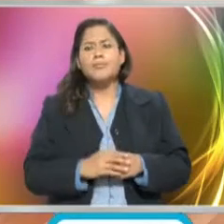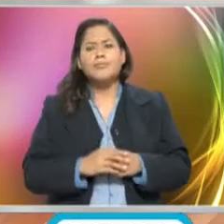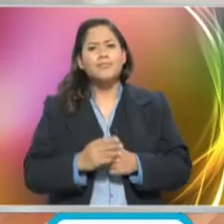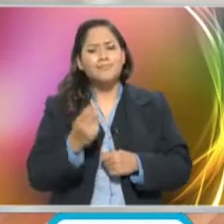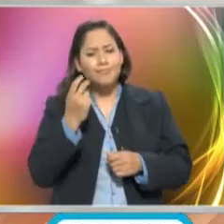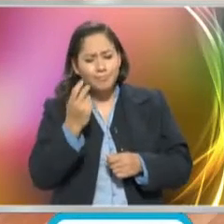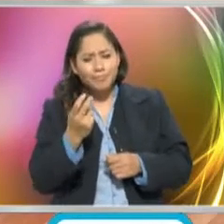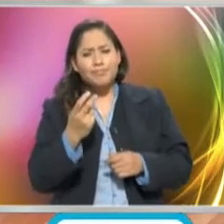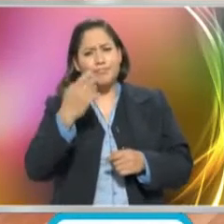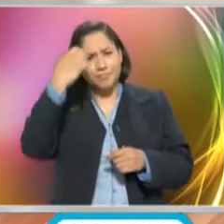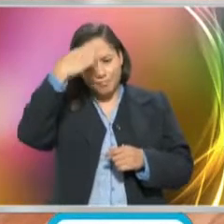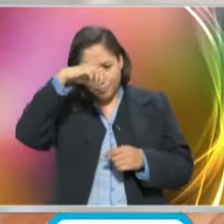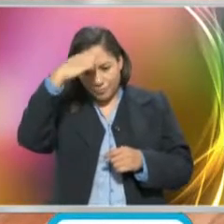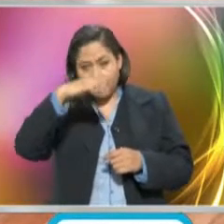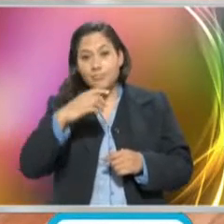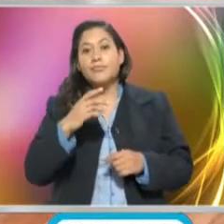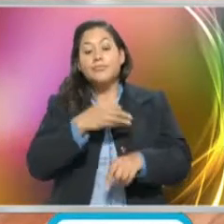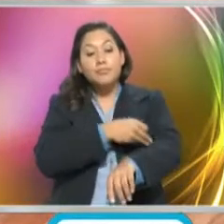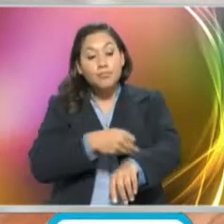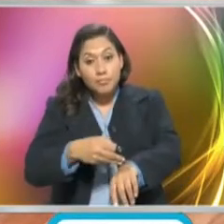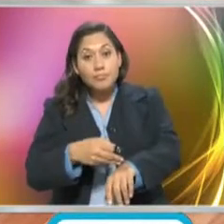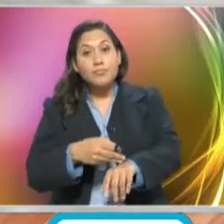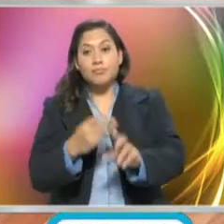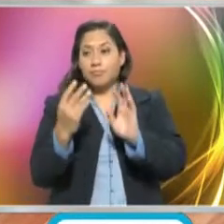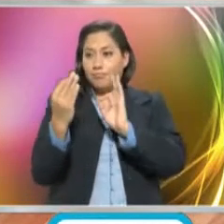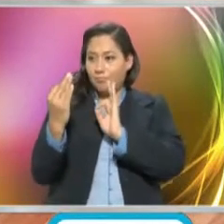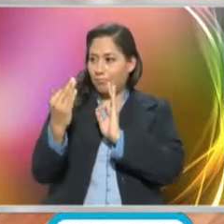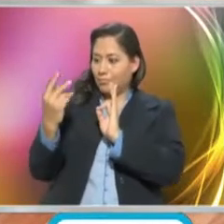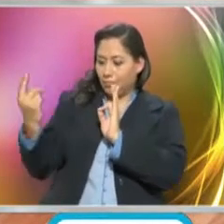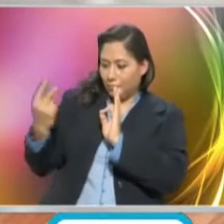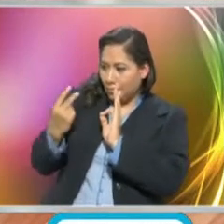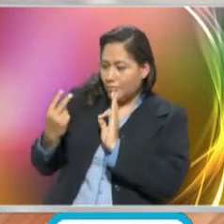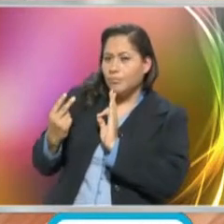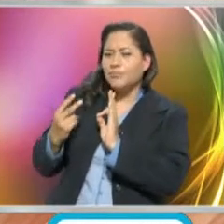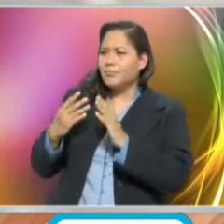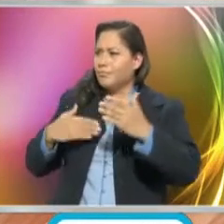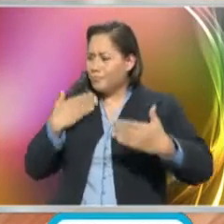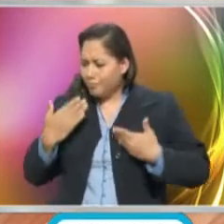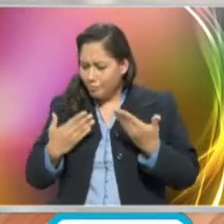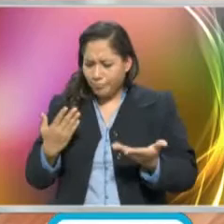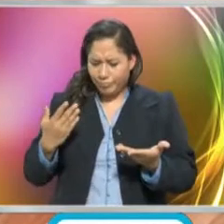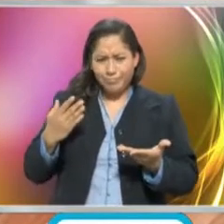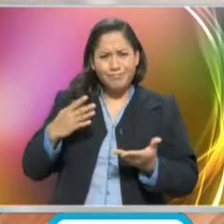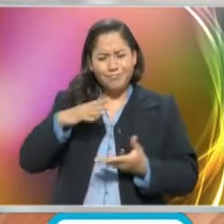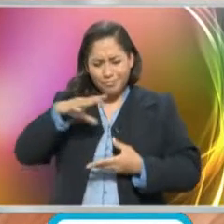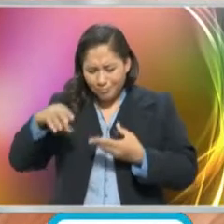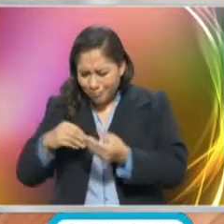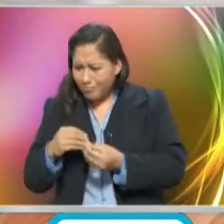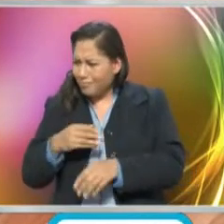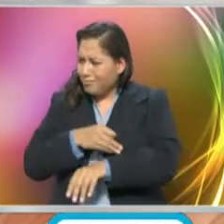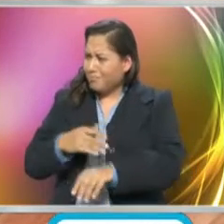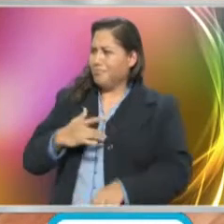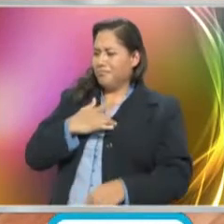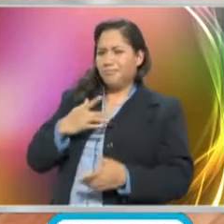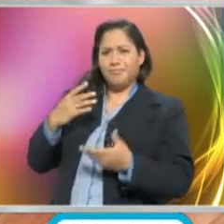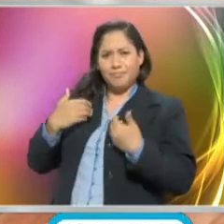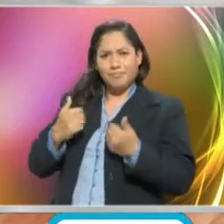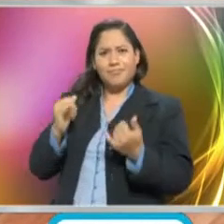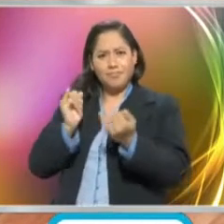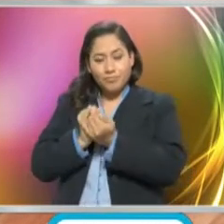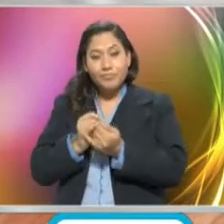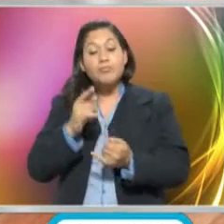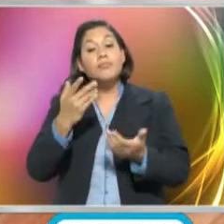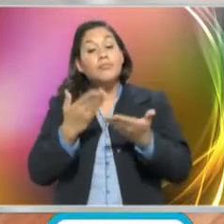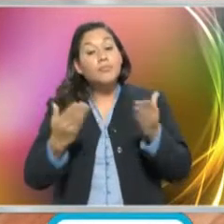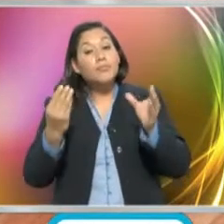esas experiencias de familia a familia de una forma lúdica y de una forma, pues, familiar. Ahora, también llevan a